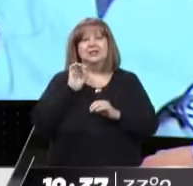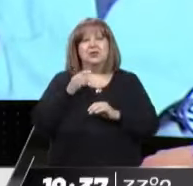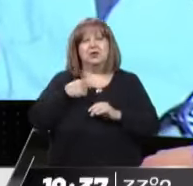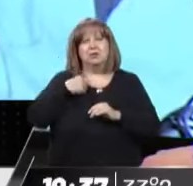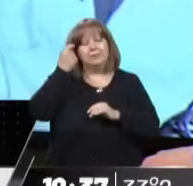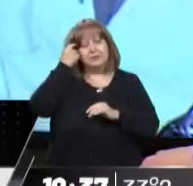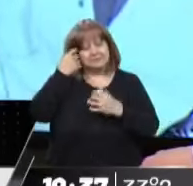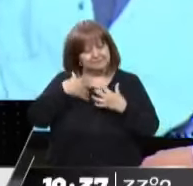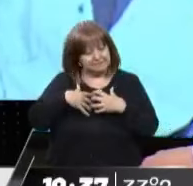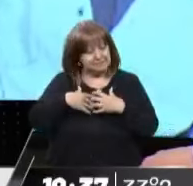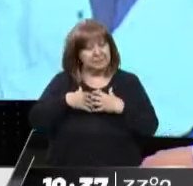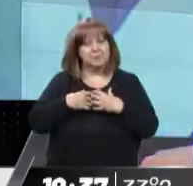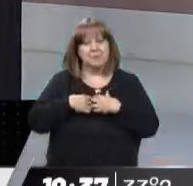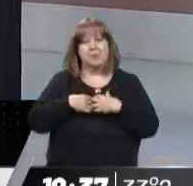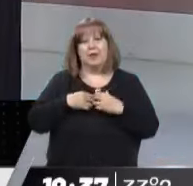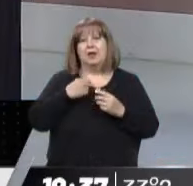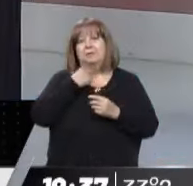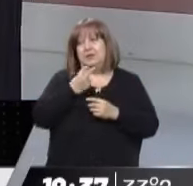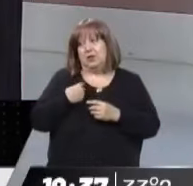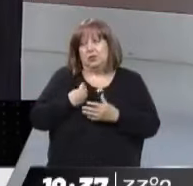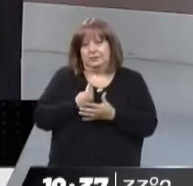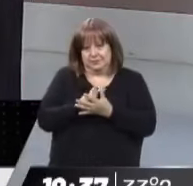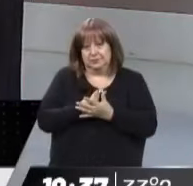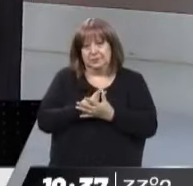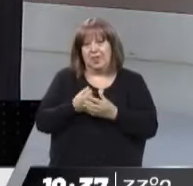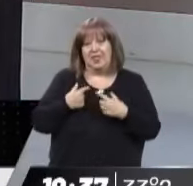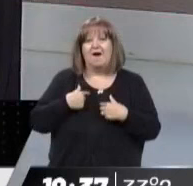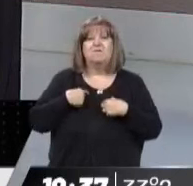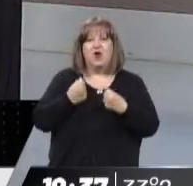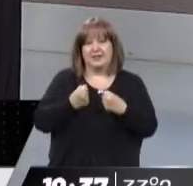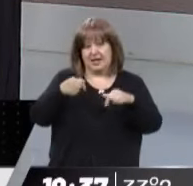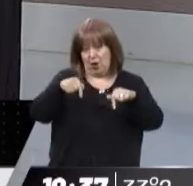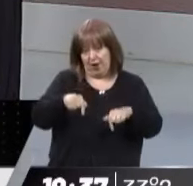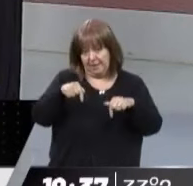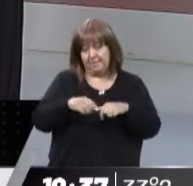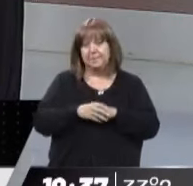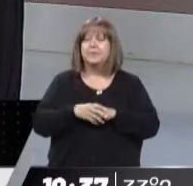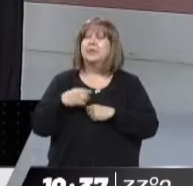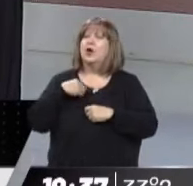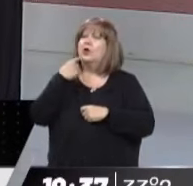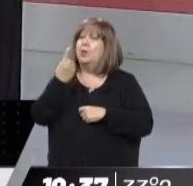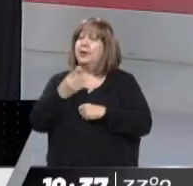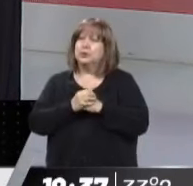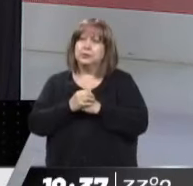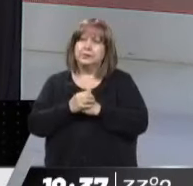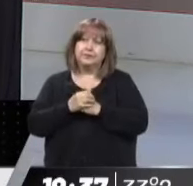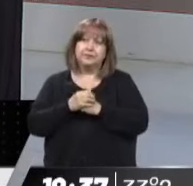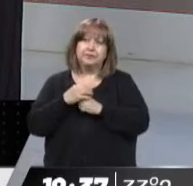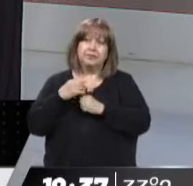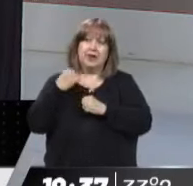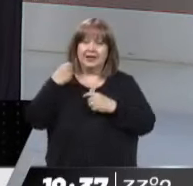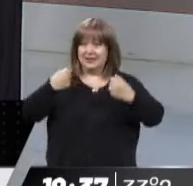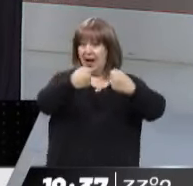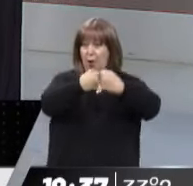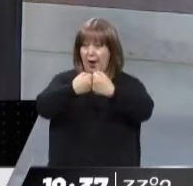trabajado mucho, te digo, y estoy acá por mi hijo. En un primer momento estaba la posibilidad de un juicio abreviado, esto es, que entre